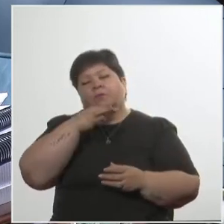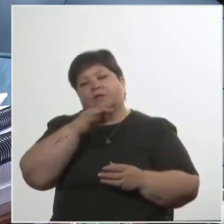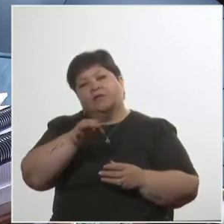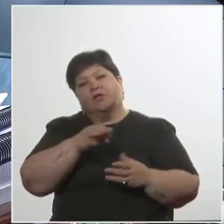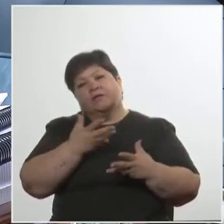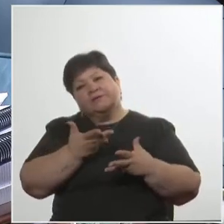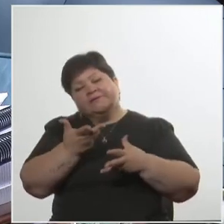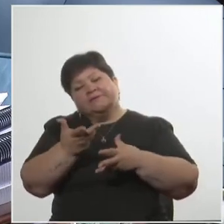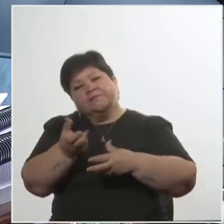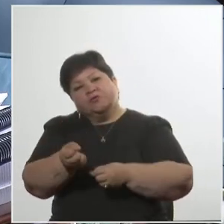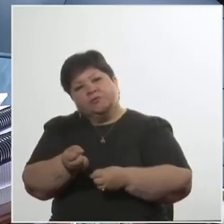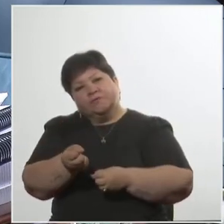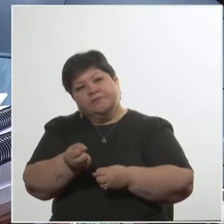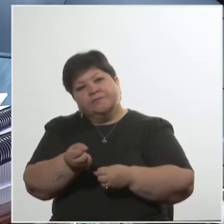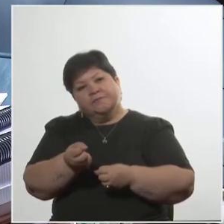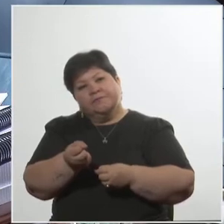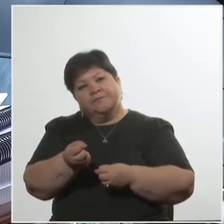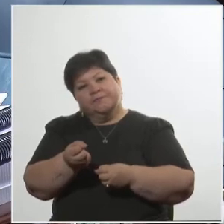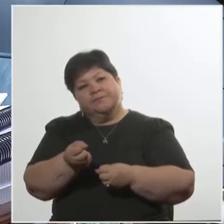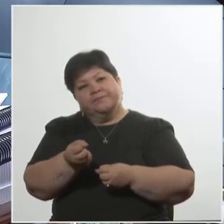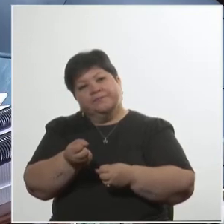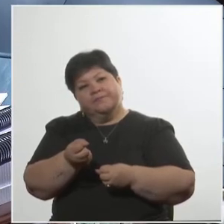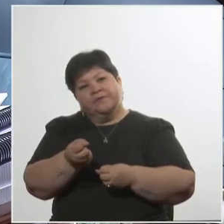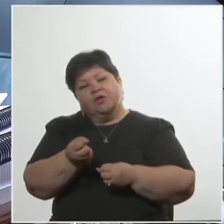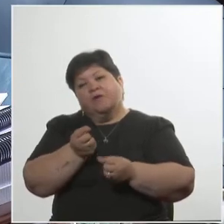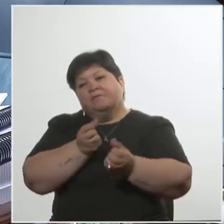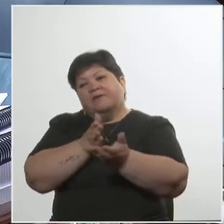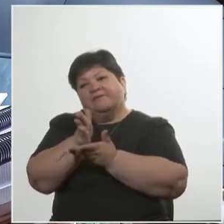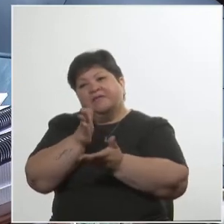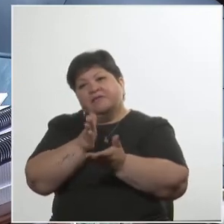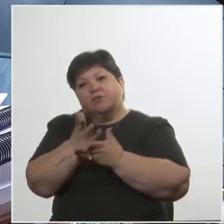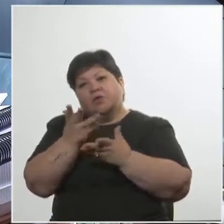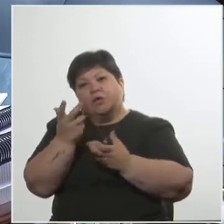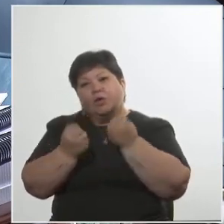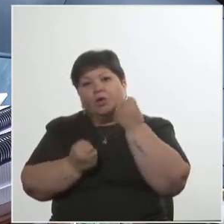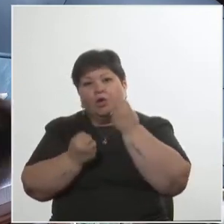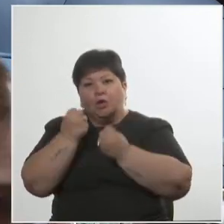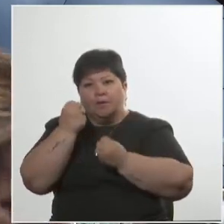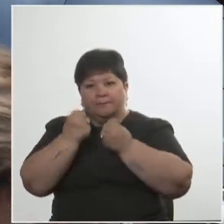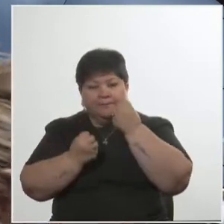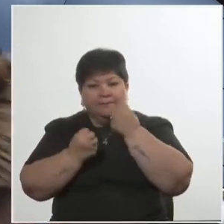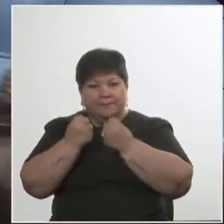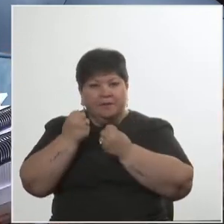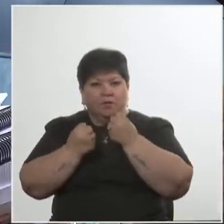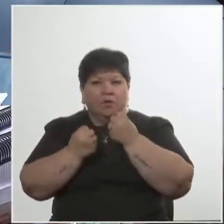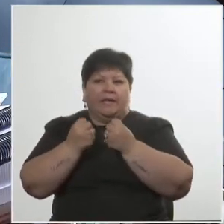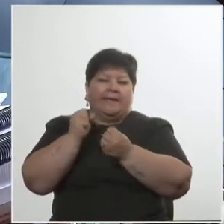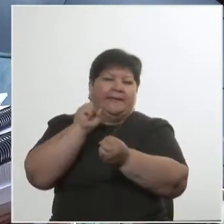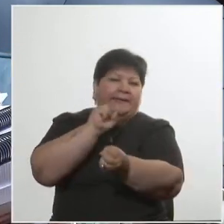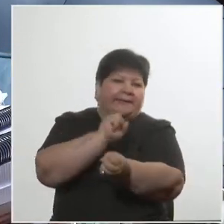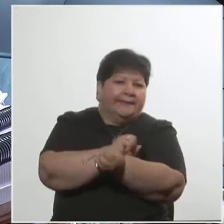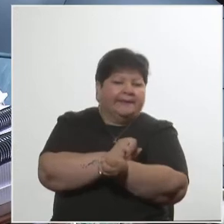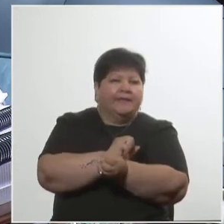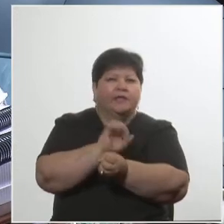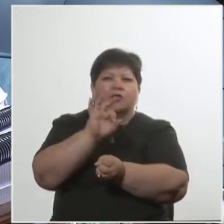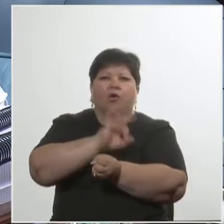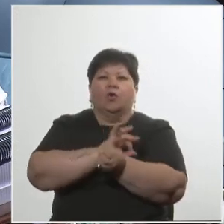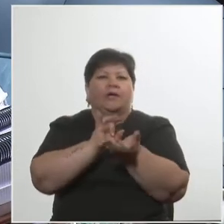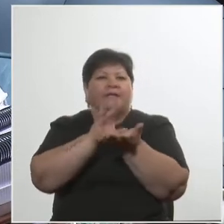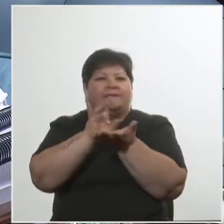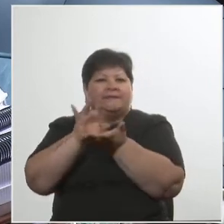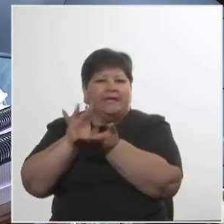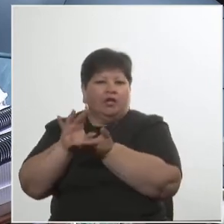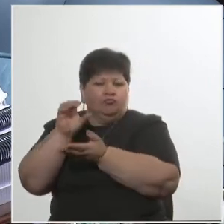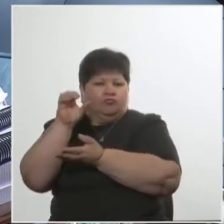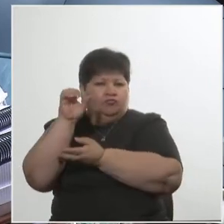es con el beneficio económico es a quienes estuvieron detenidos o fueron destituidos a